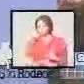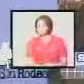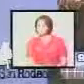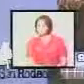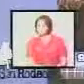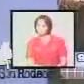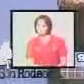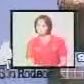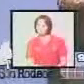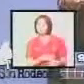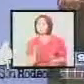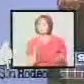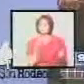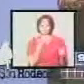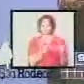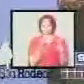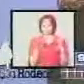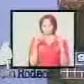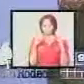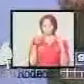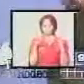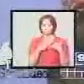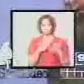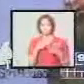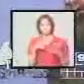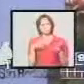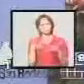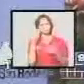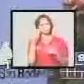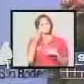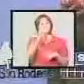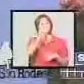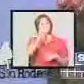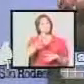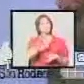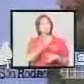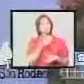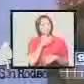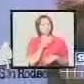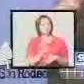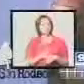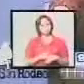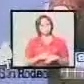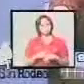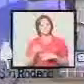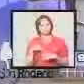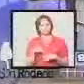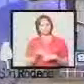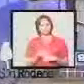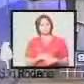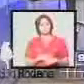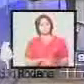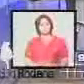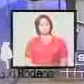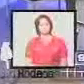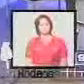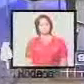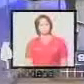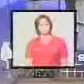Sí, muy buenas noches. Yo quisiera hacer una consulta al señor. Por supuesto que